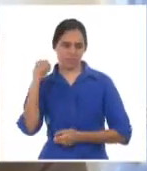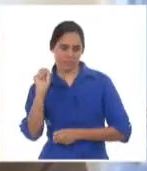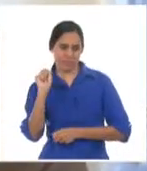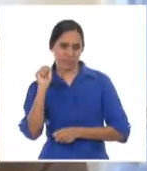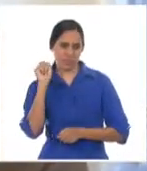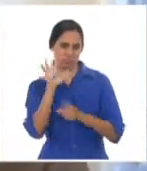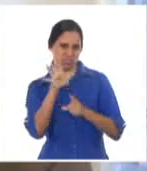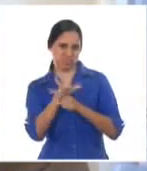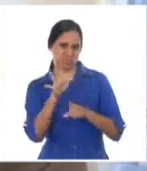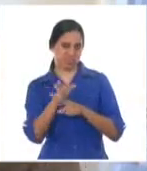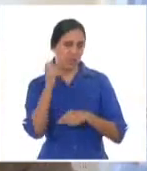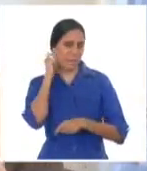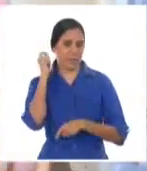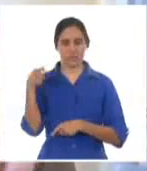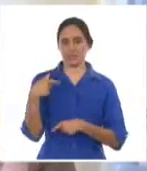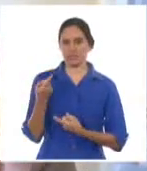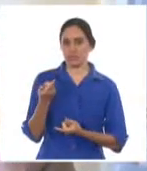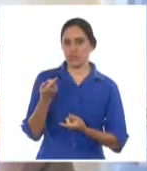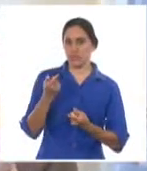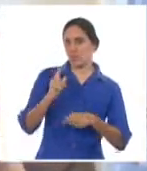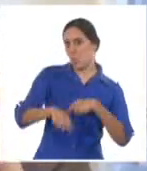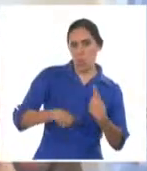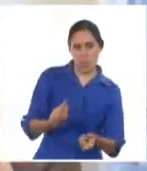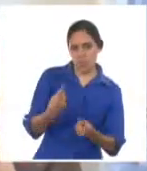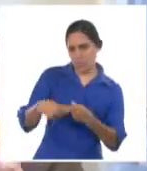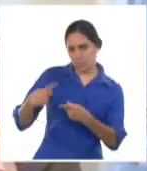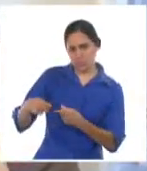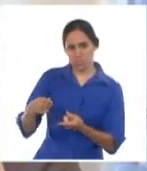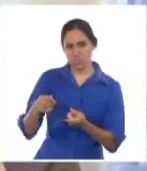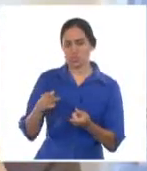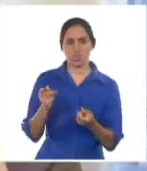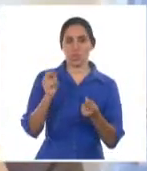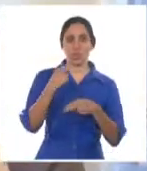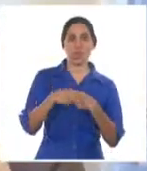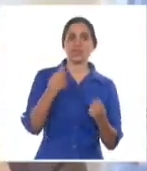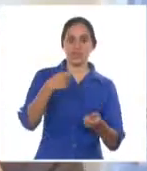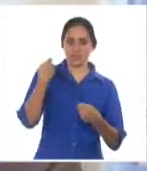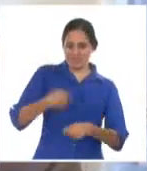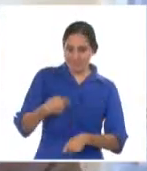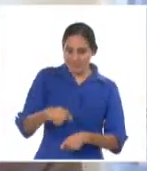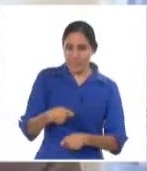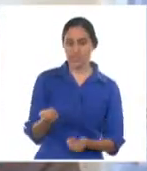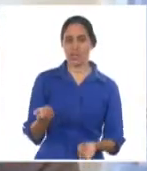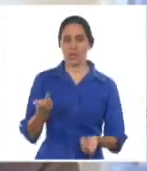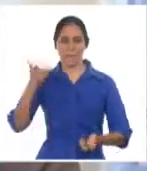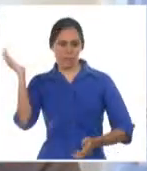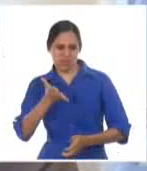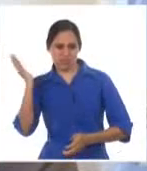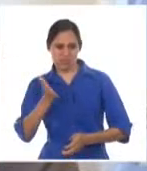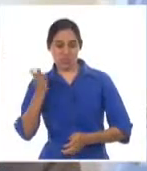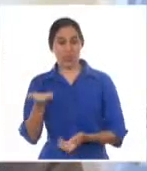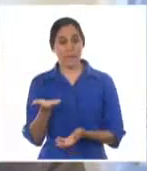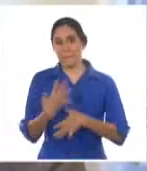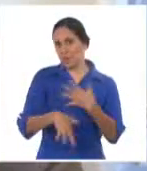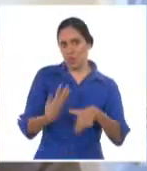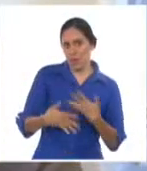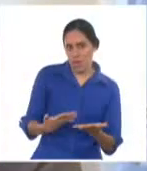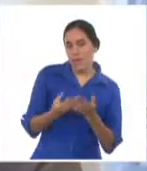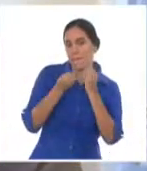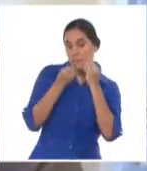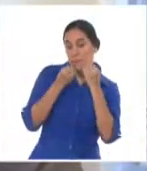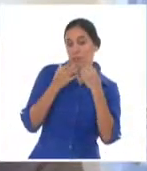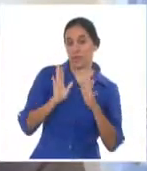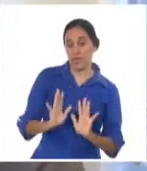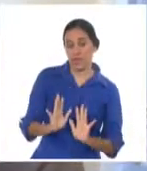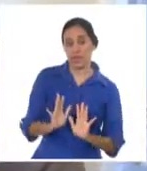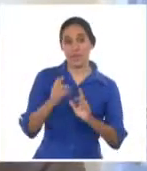nada. Se castiga el delito, sí, claro, las lesiones. Pero yo no logro darme cuenta que es una lesión vinculada a la